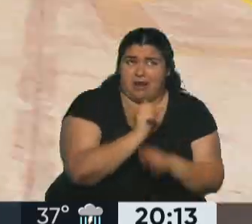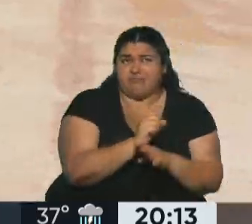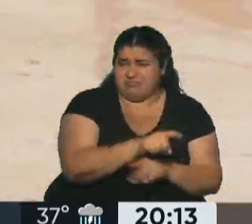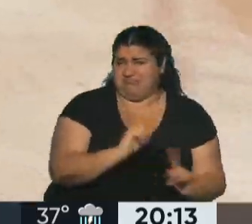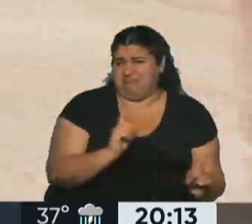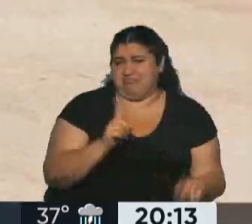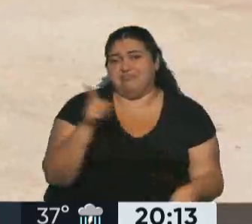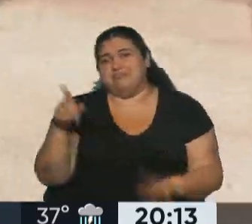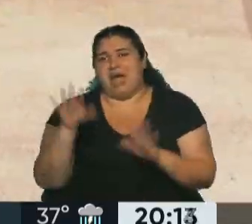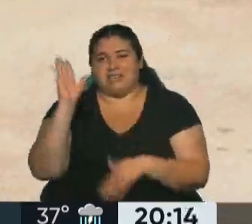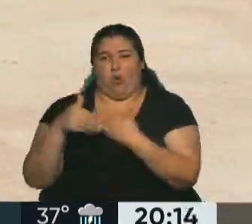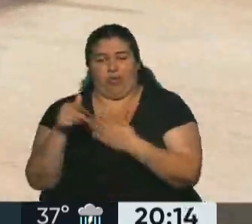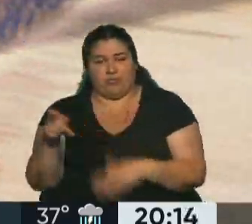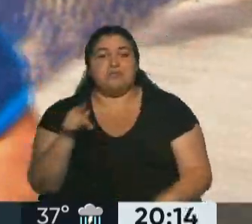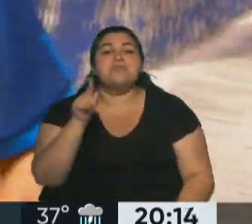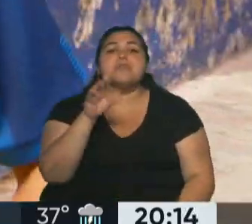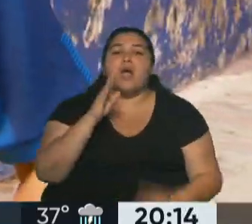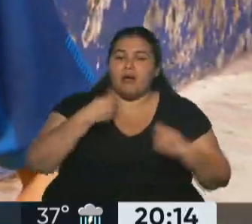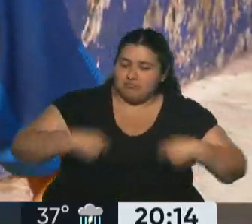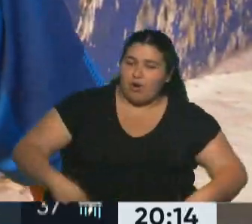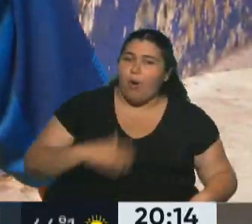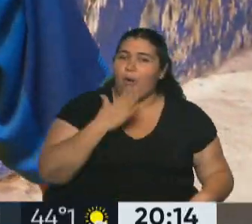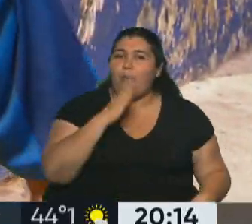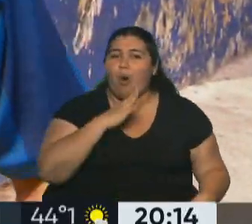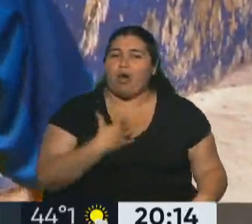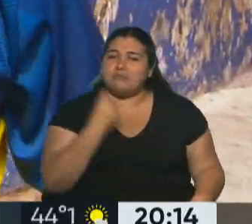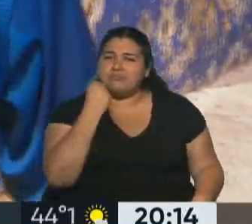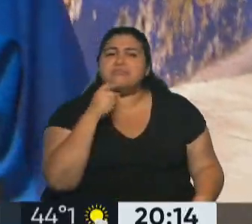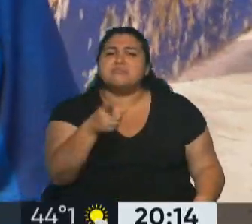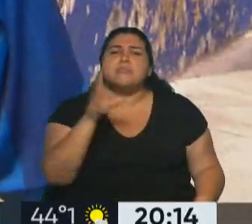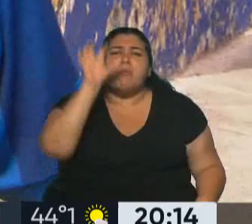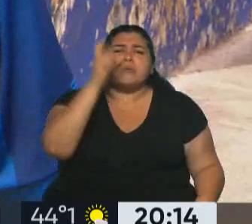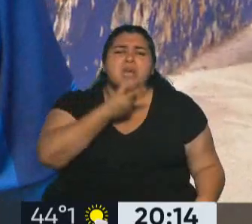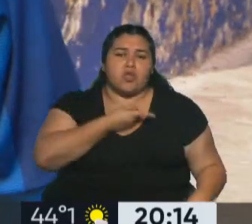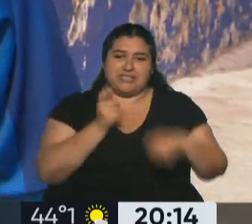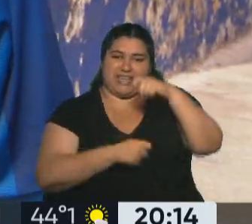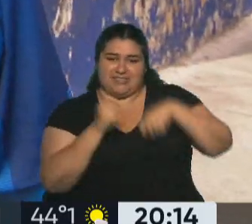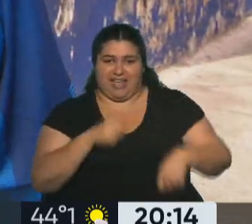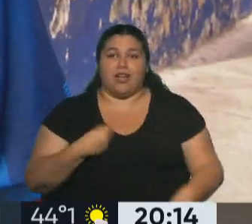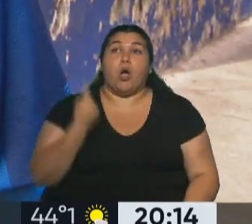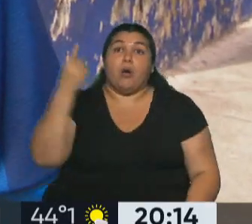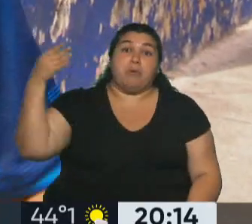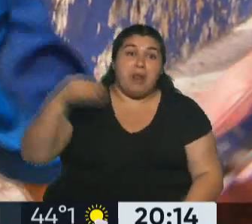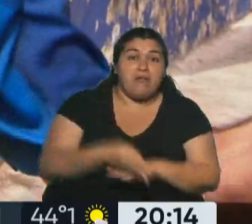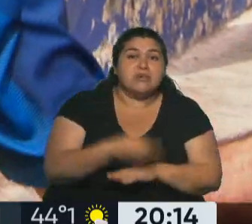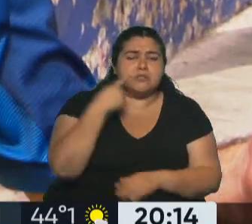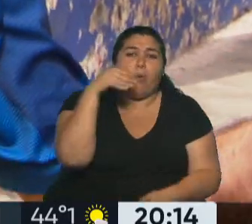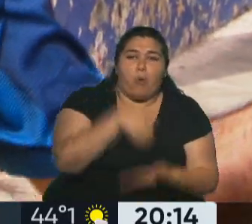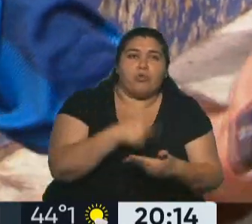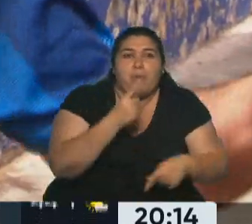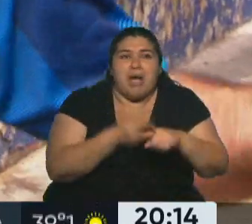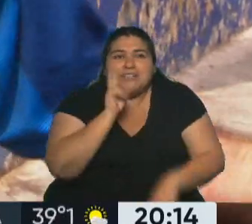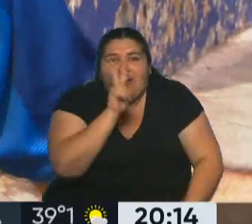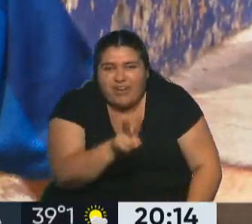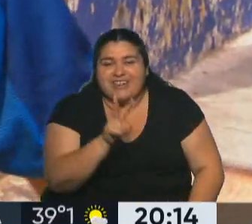él con la camiseta de boca de dónde se ha venido orgullo santiagoo venido para votar venido ver y ver que votamos mañana